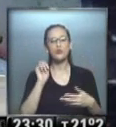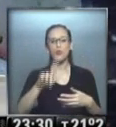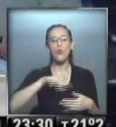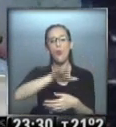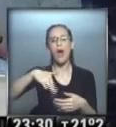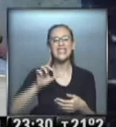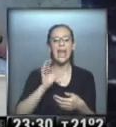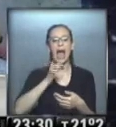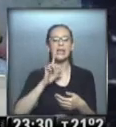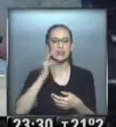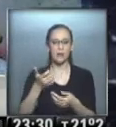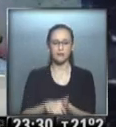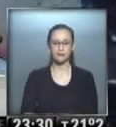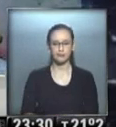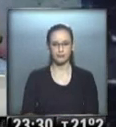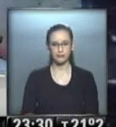Chacarita.